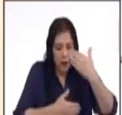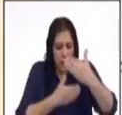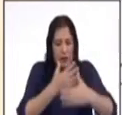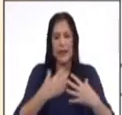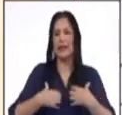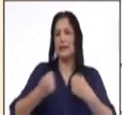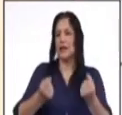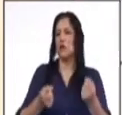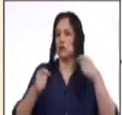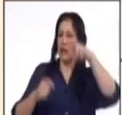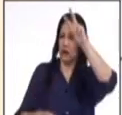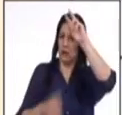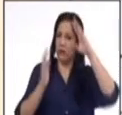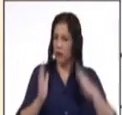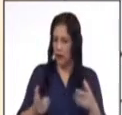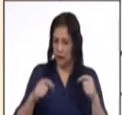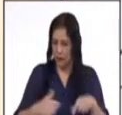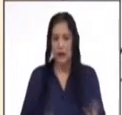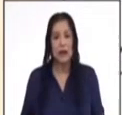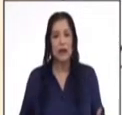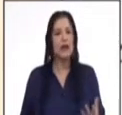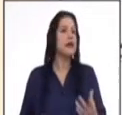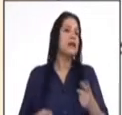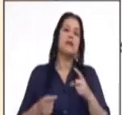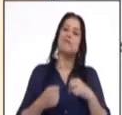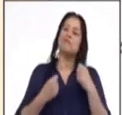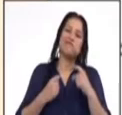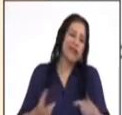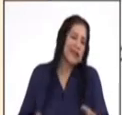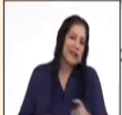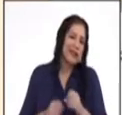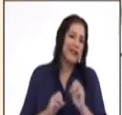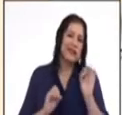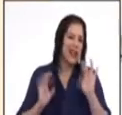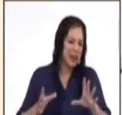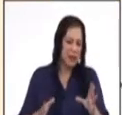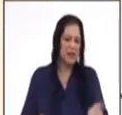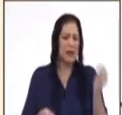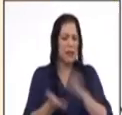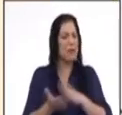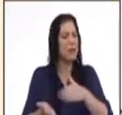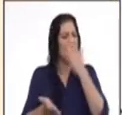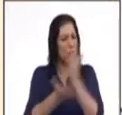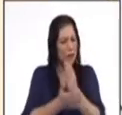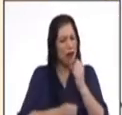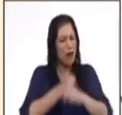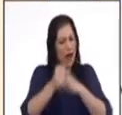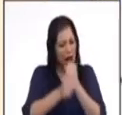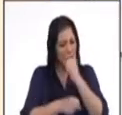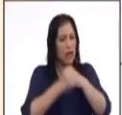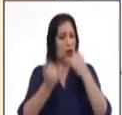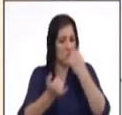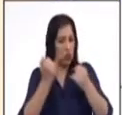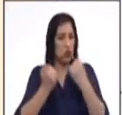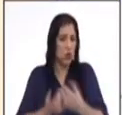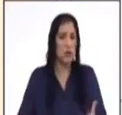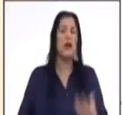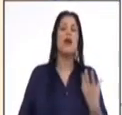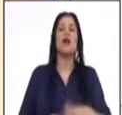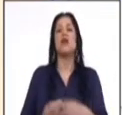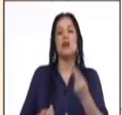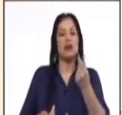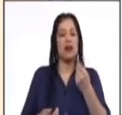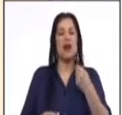la salud de la población. Más bien, el panorama se ha agravado en los últimos años con los recortes